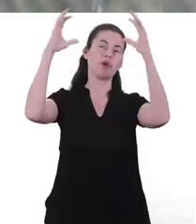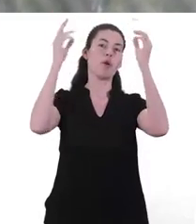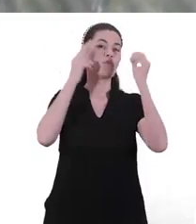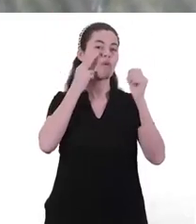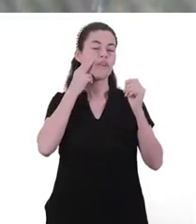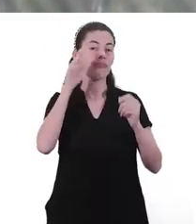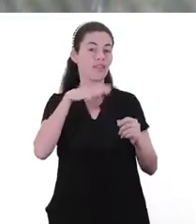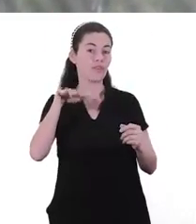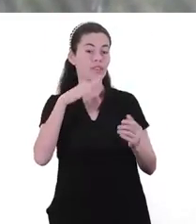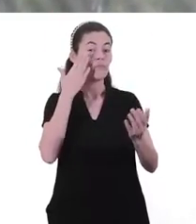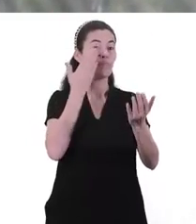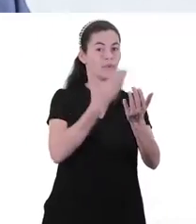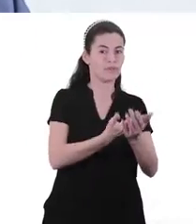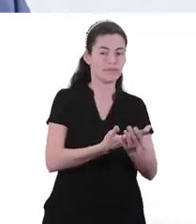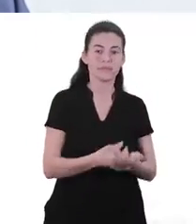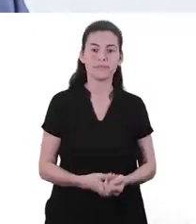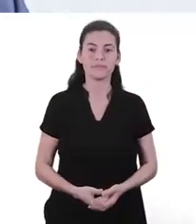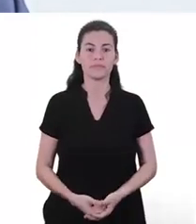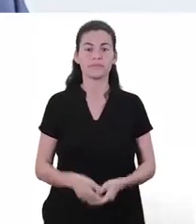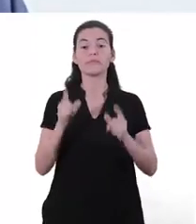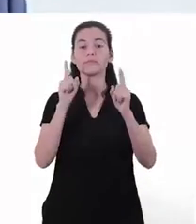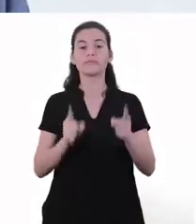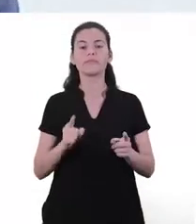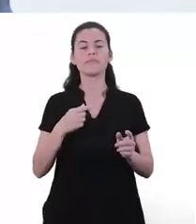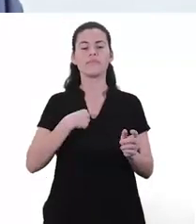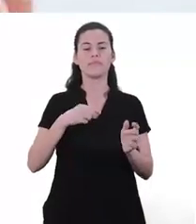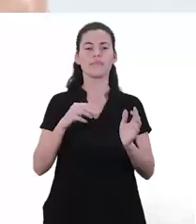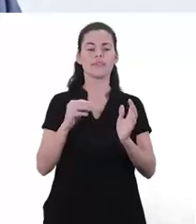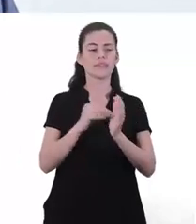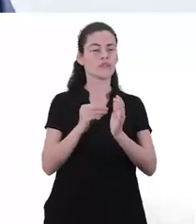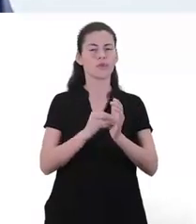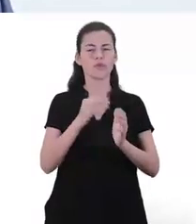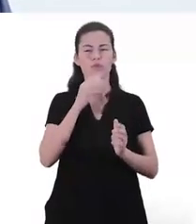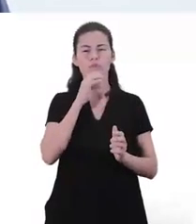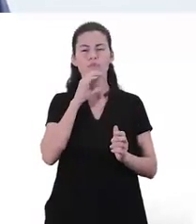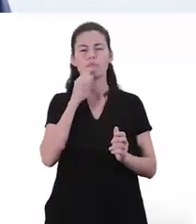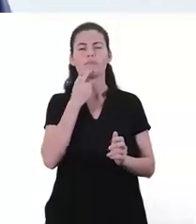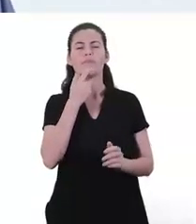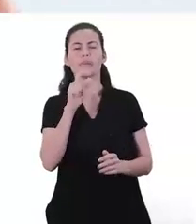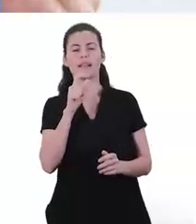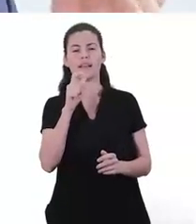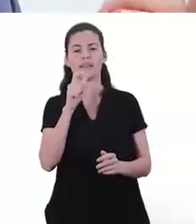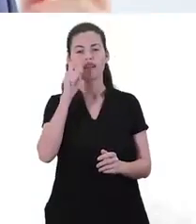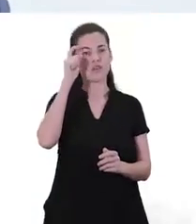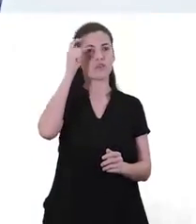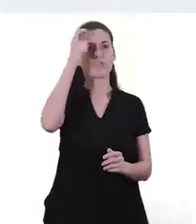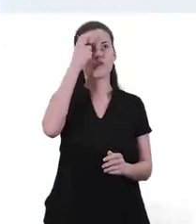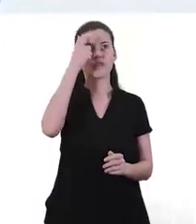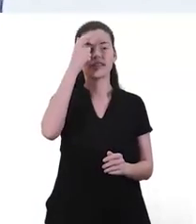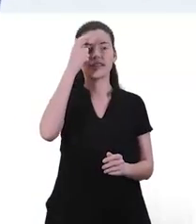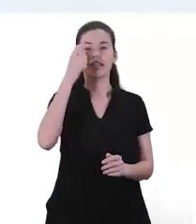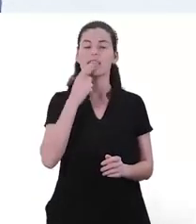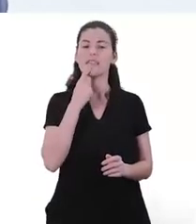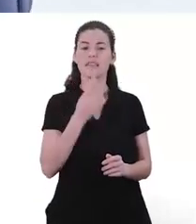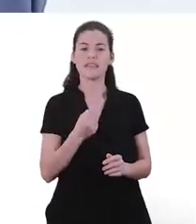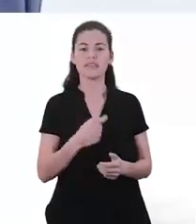del arte. ¿Cómo hacemos para meternos, digamos, en el concepto? Porque finalmente los que tenemos, no solo concepto, sino un preconcepto